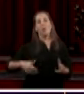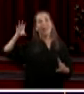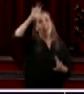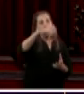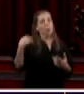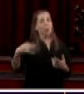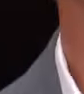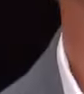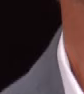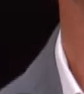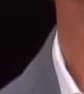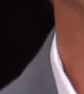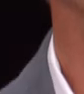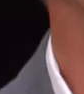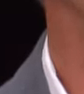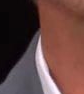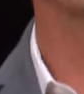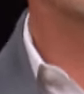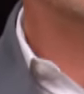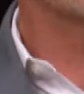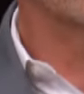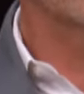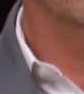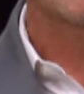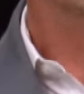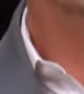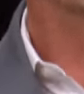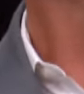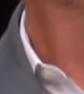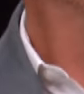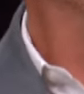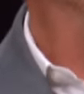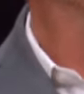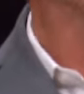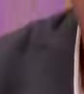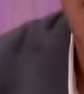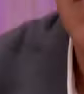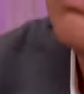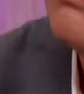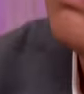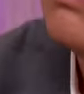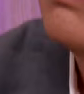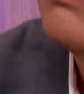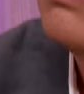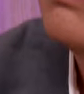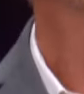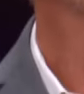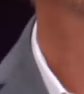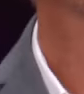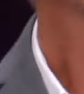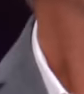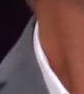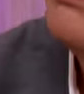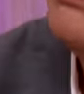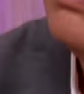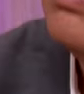diga Argentina es la política de Argentina es un gran embudo en donde todos los conflictos termin en la corte